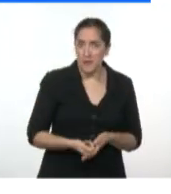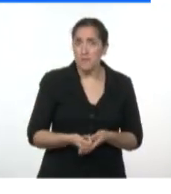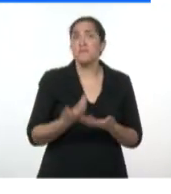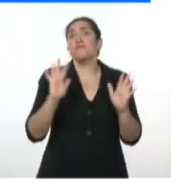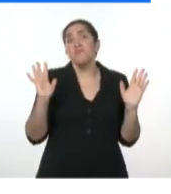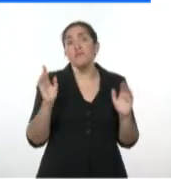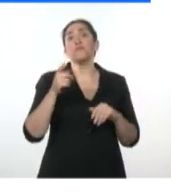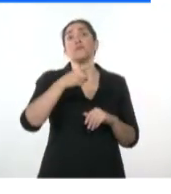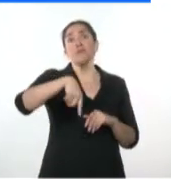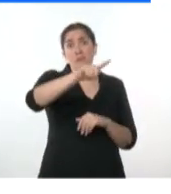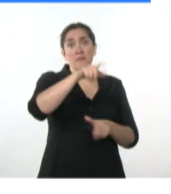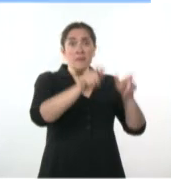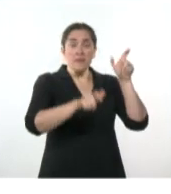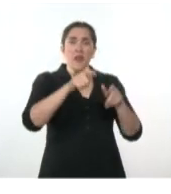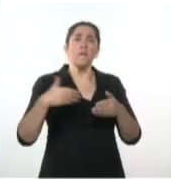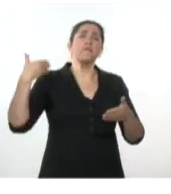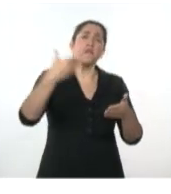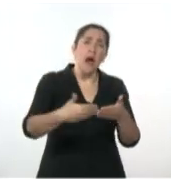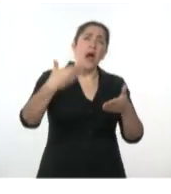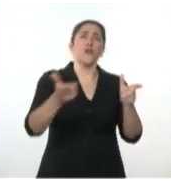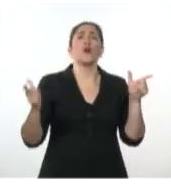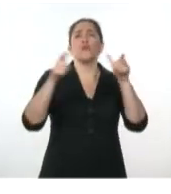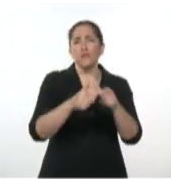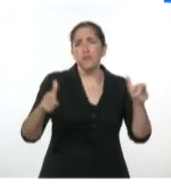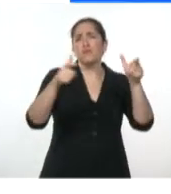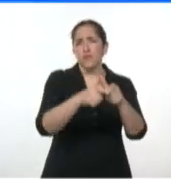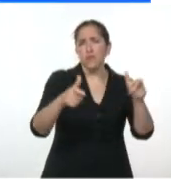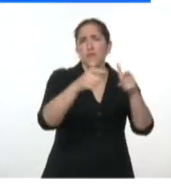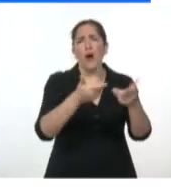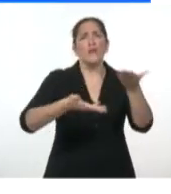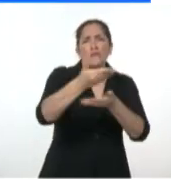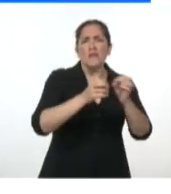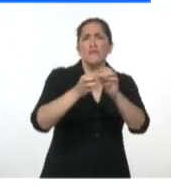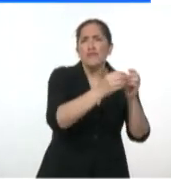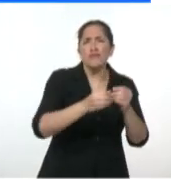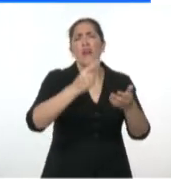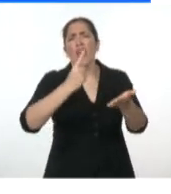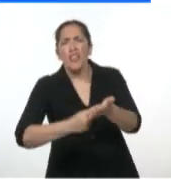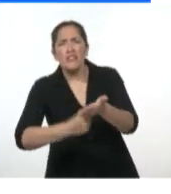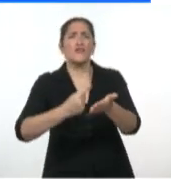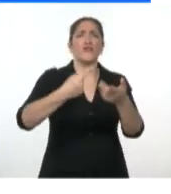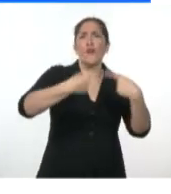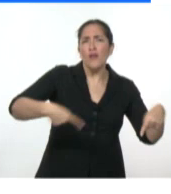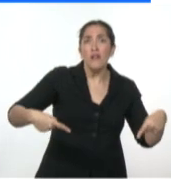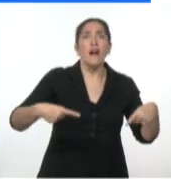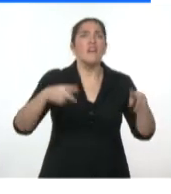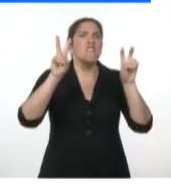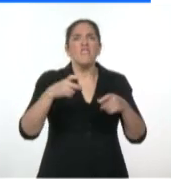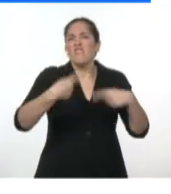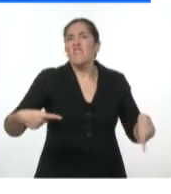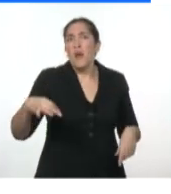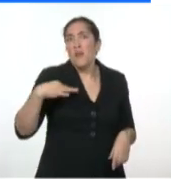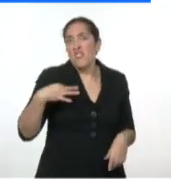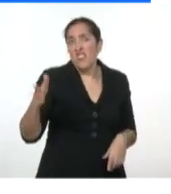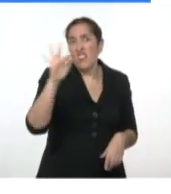tanto, esas personas se reúnan, deliberen, discutan y tomen decisiones con respecto a cuestiones cotidianas que